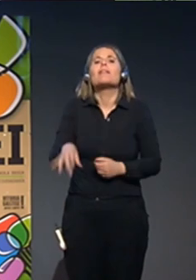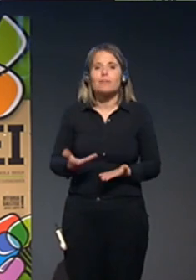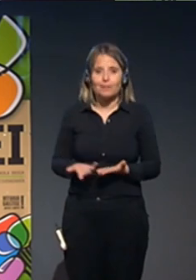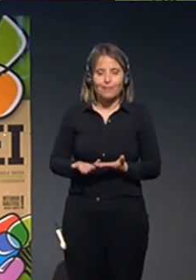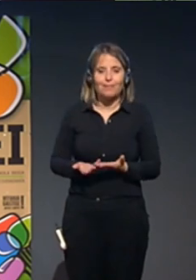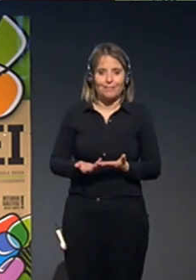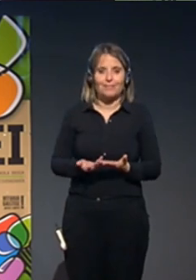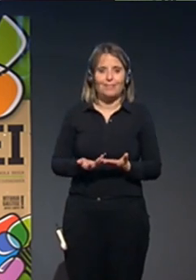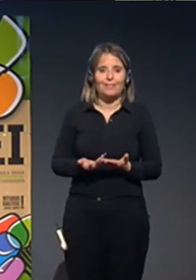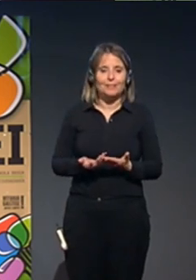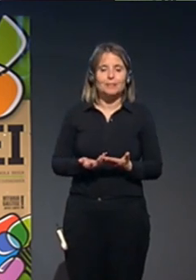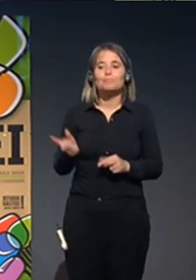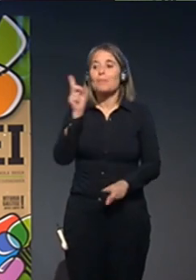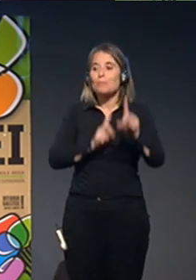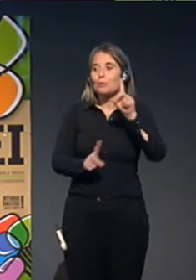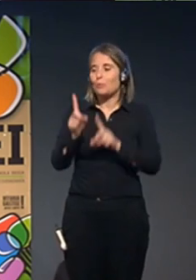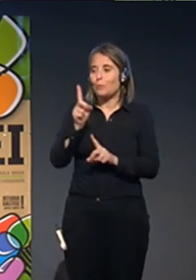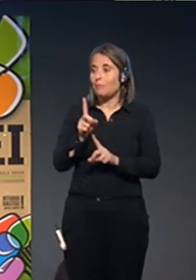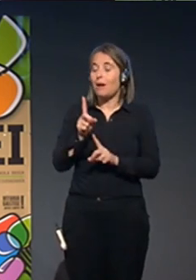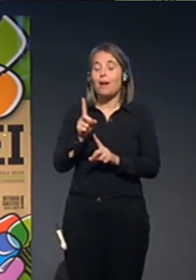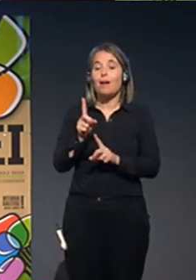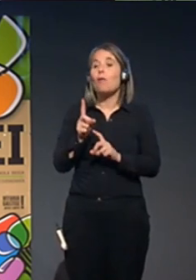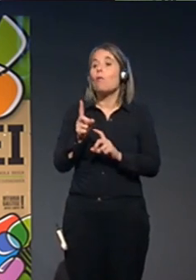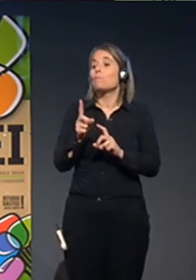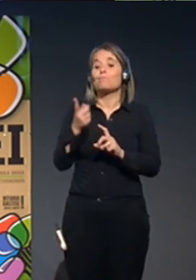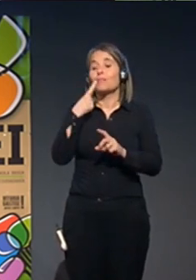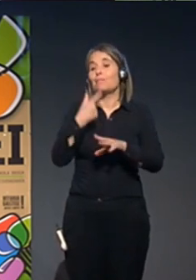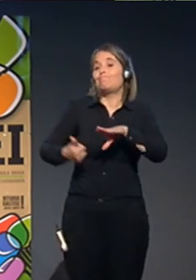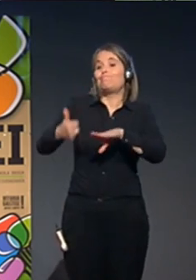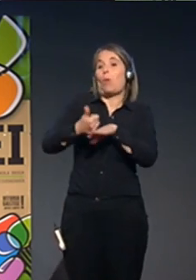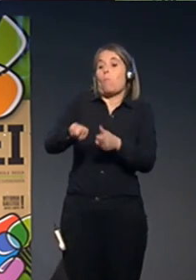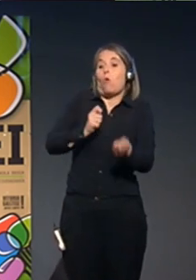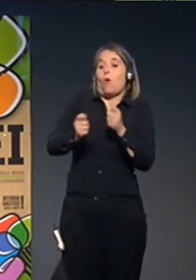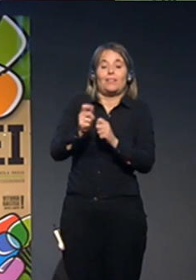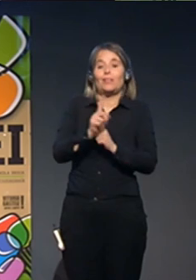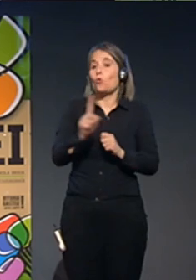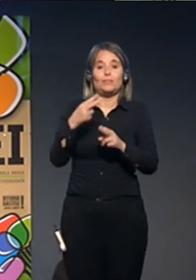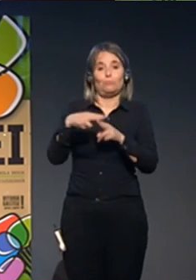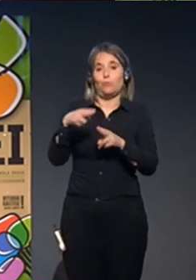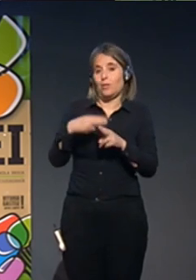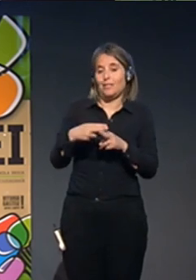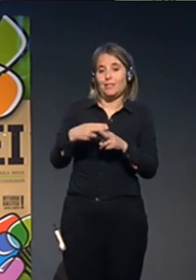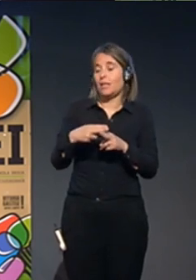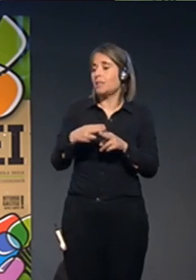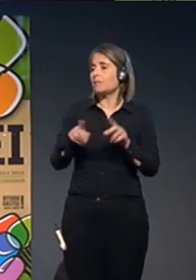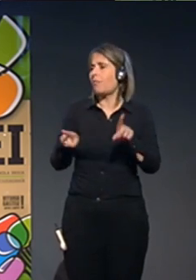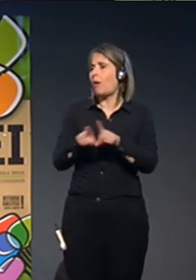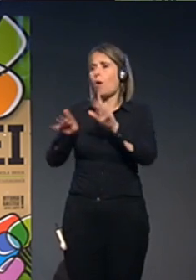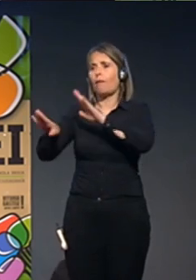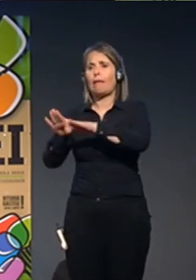gran problema es que quien está al volante de la nave tierra no son los políticos de un un signo o de